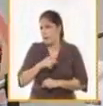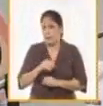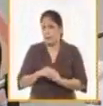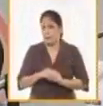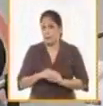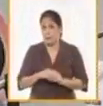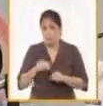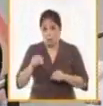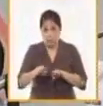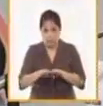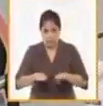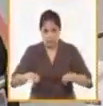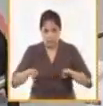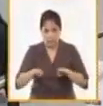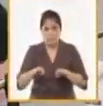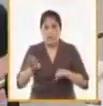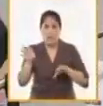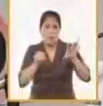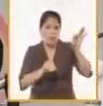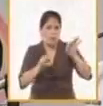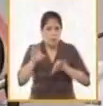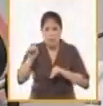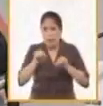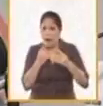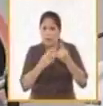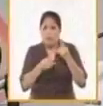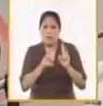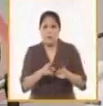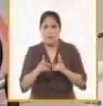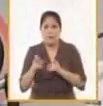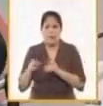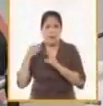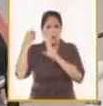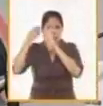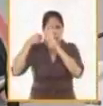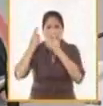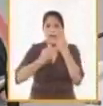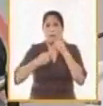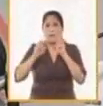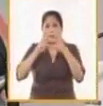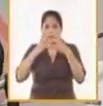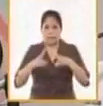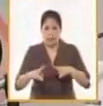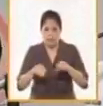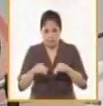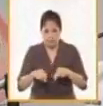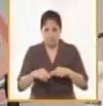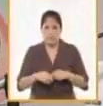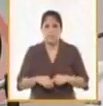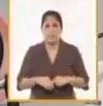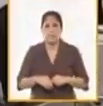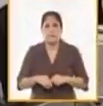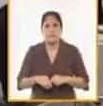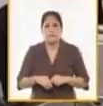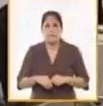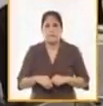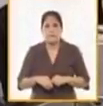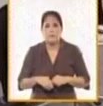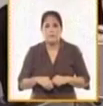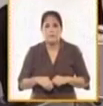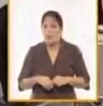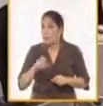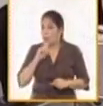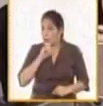mesa hoy, que uno siempre busca algunos materiales, algunos videos, que es lo que hemos ido mostrando, es tan